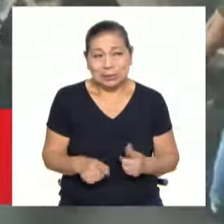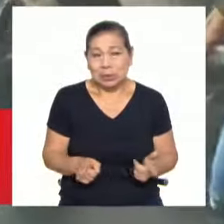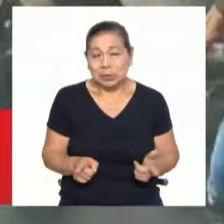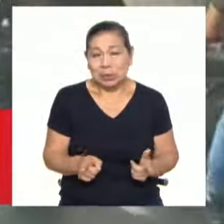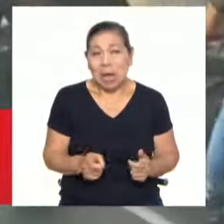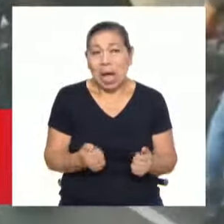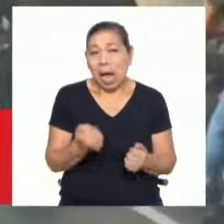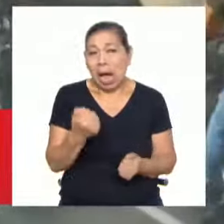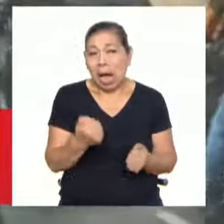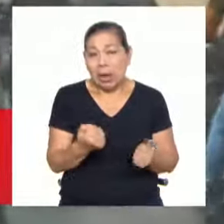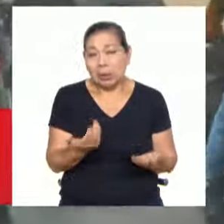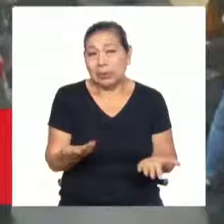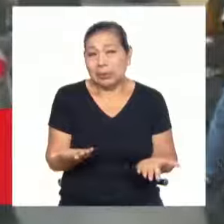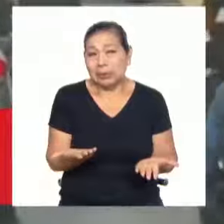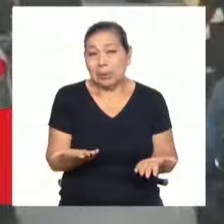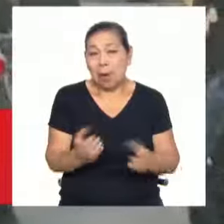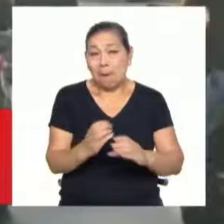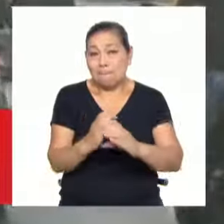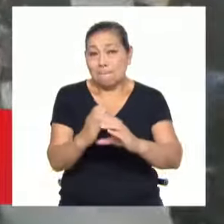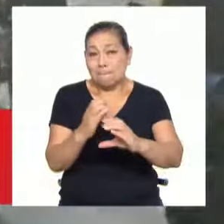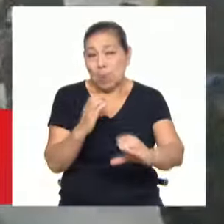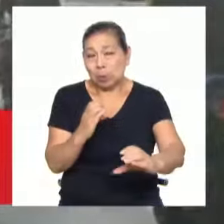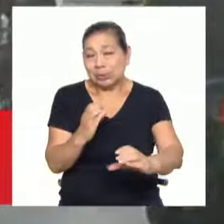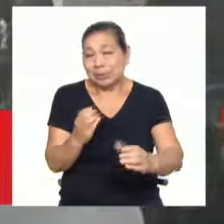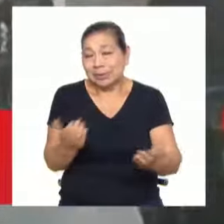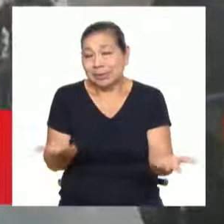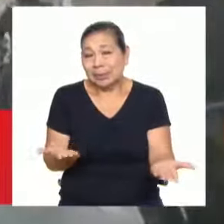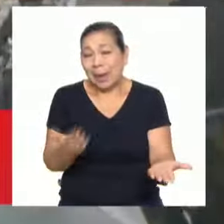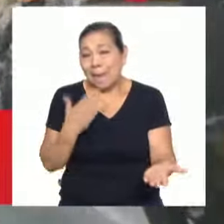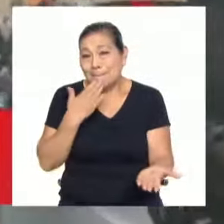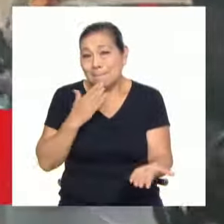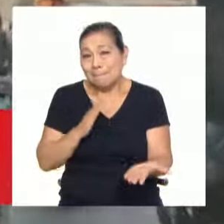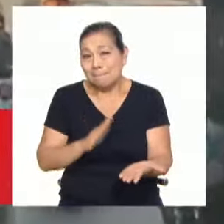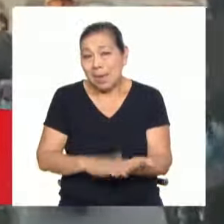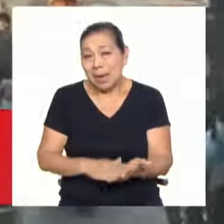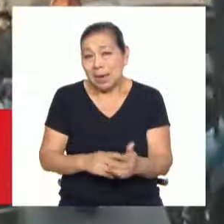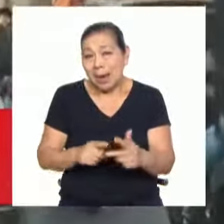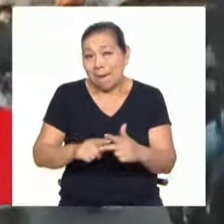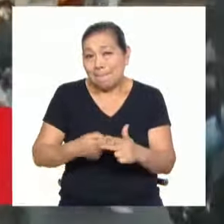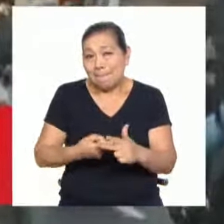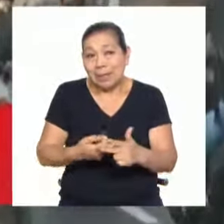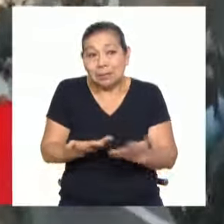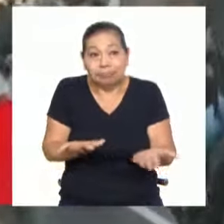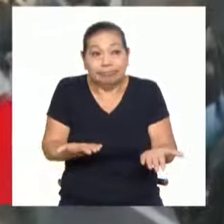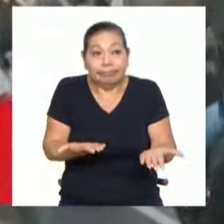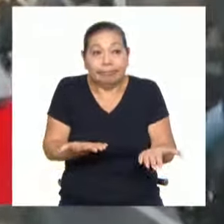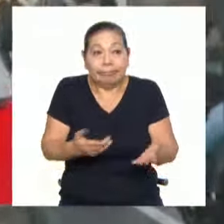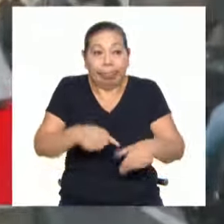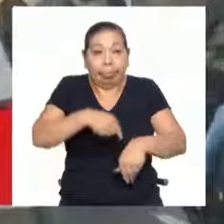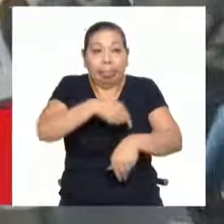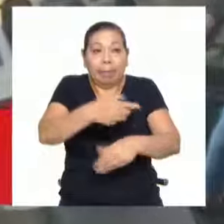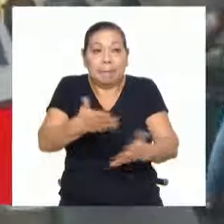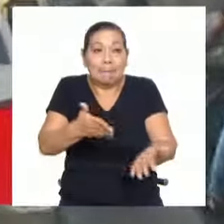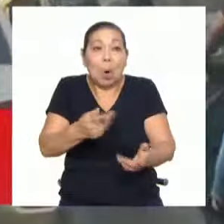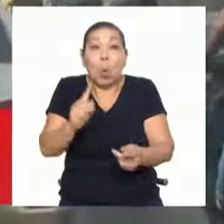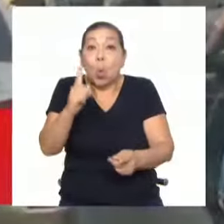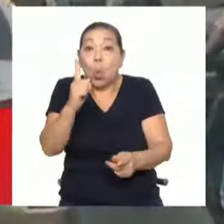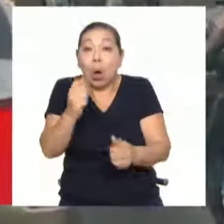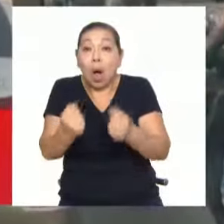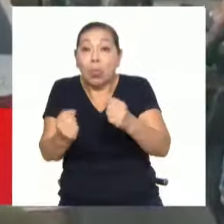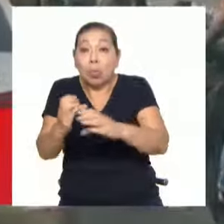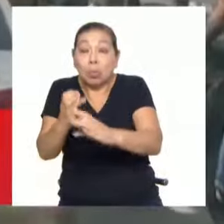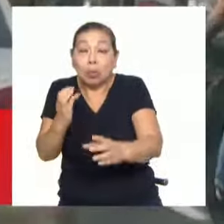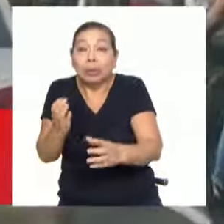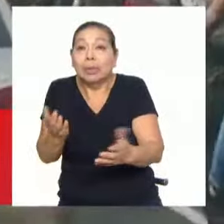un vehículo o en todo caso un bus que ha tenido una falla mecánica y mira todo lo que se genera. Es decir, se malogra un bus